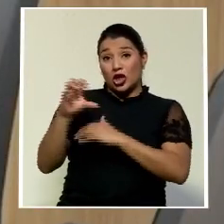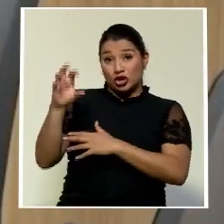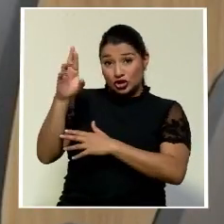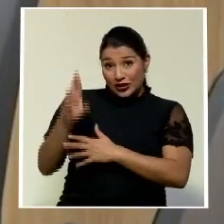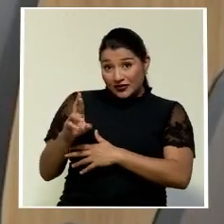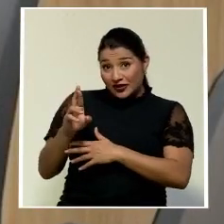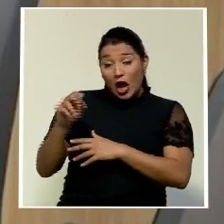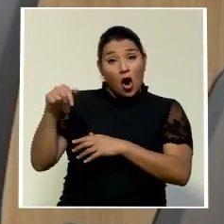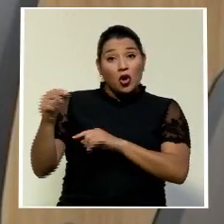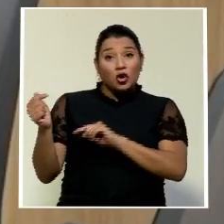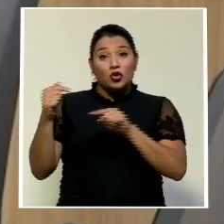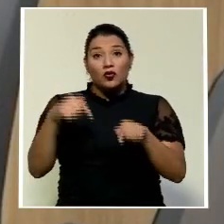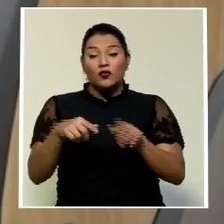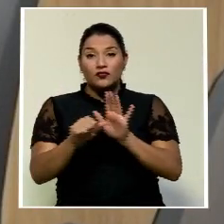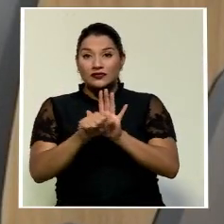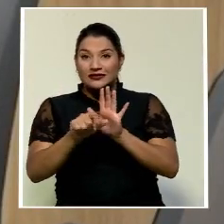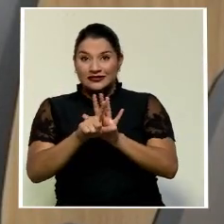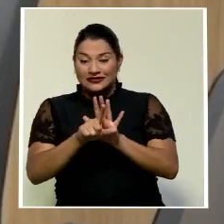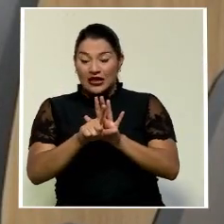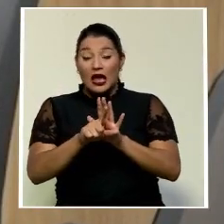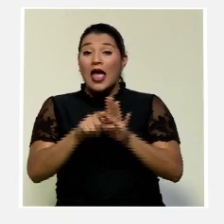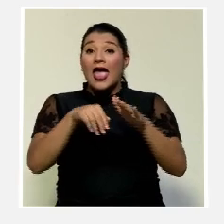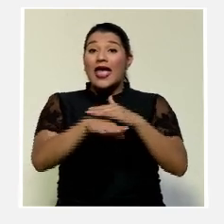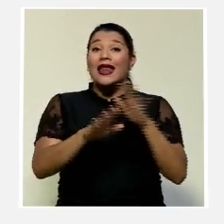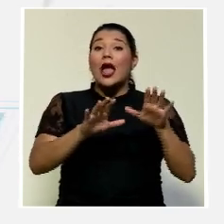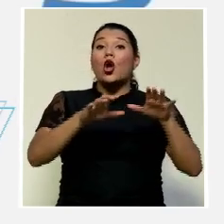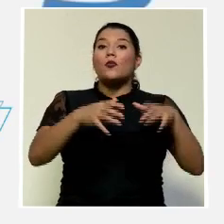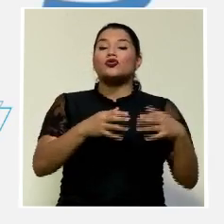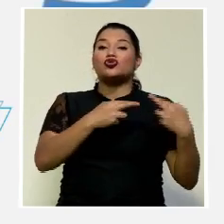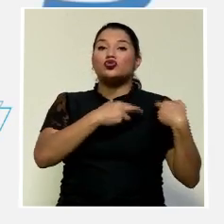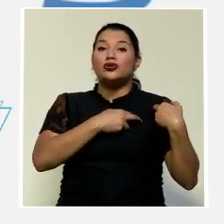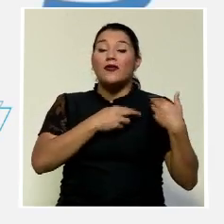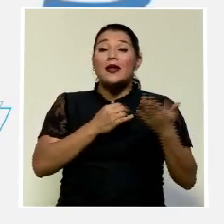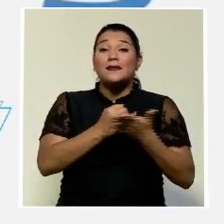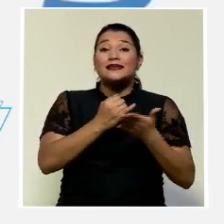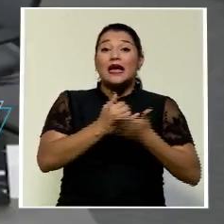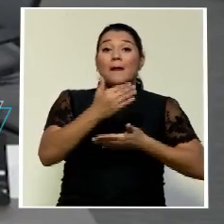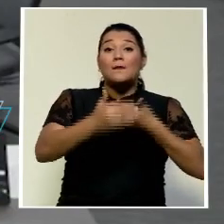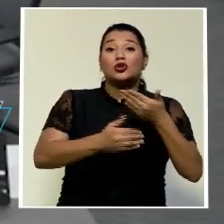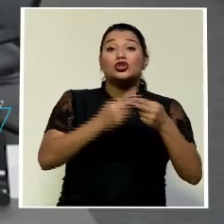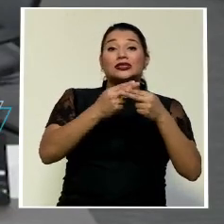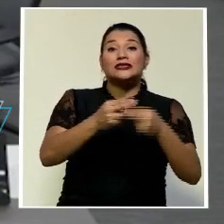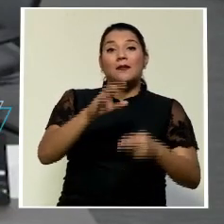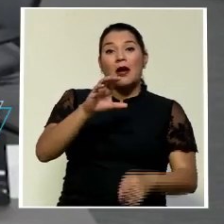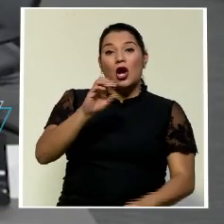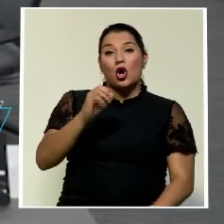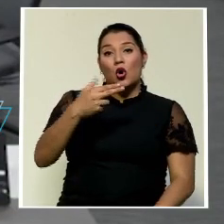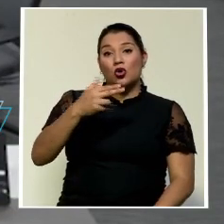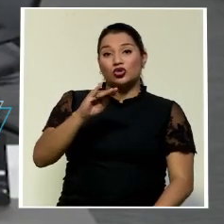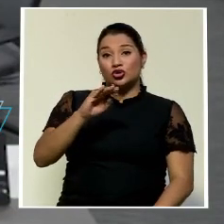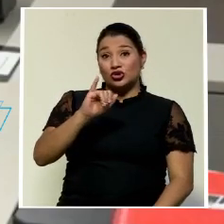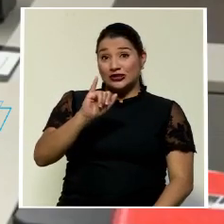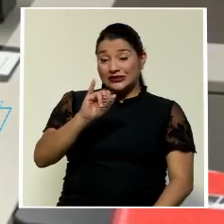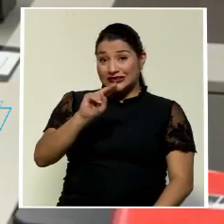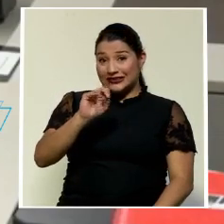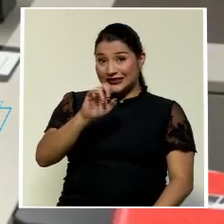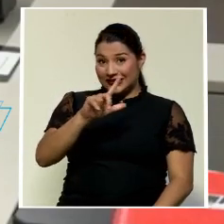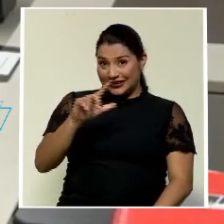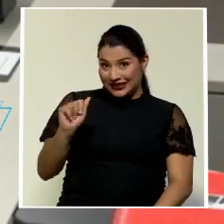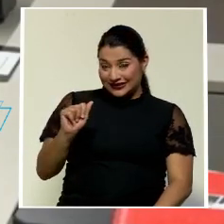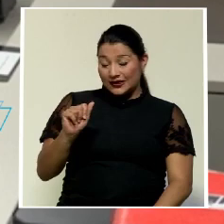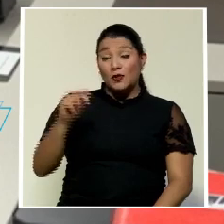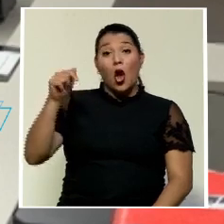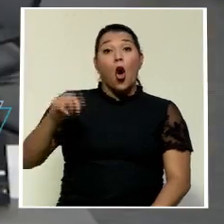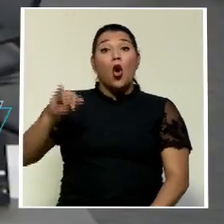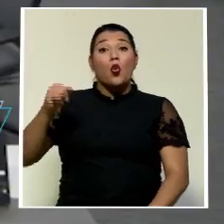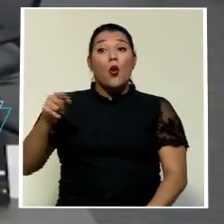dio explicaciones ante la comisión investigadora del denominado caso Cochinilla. Para este jueves, el representante de este